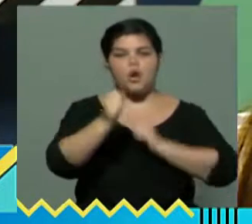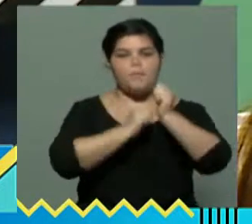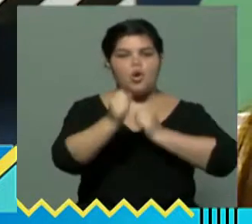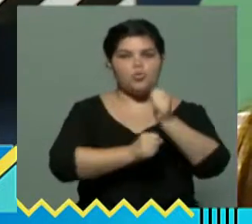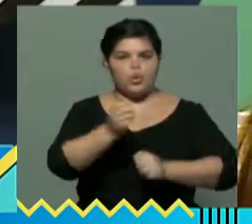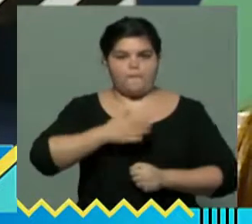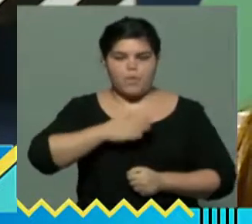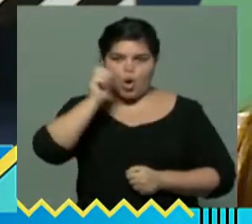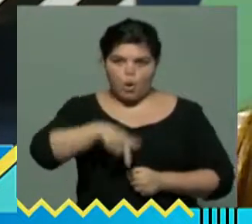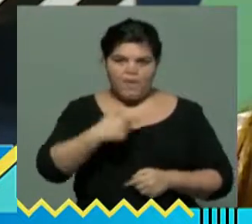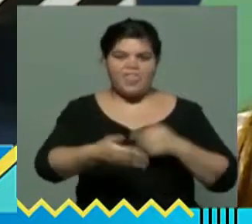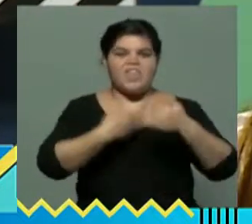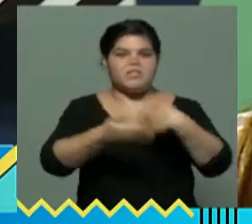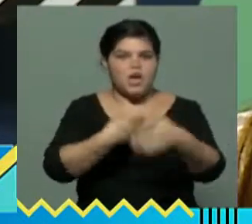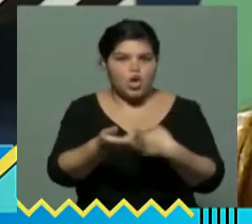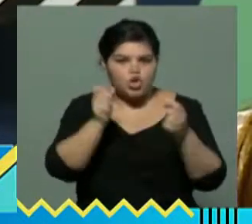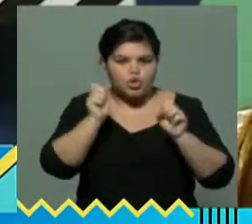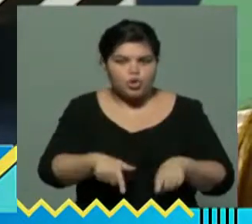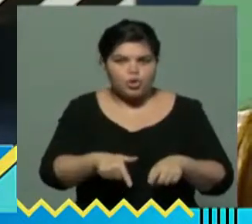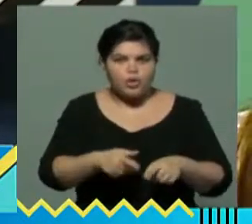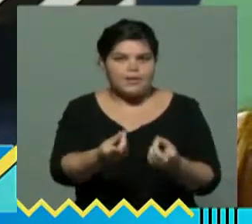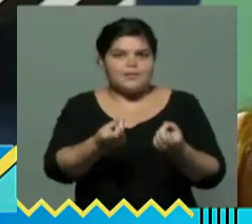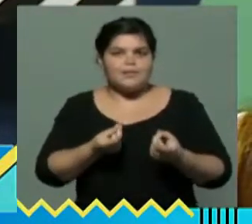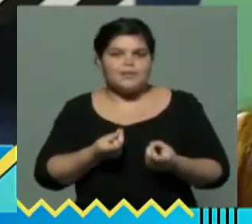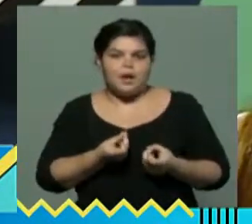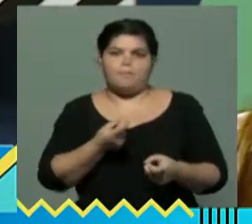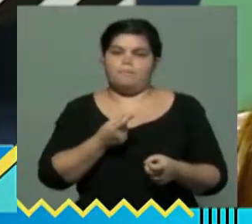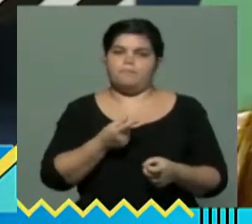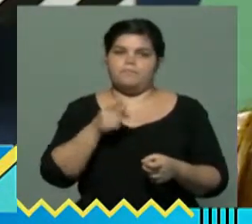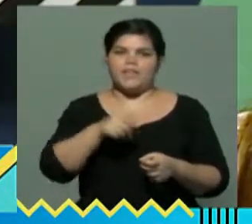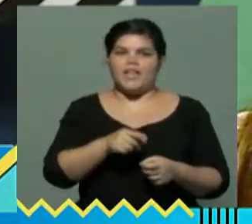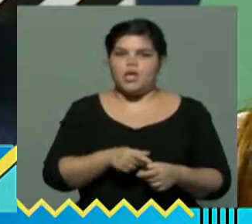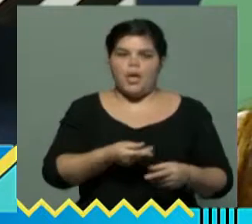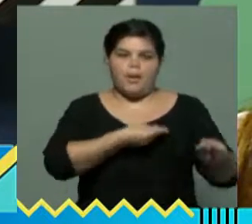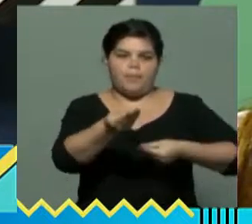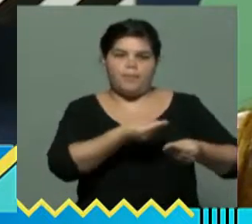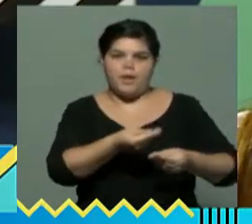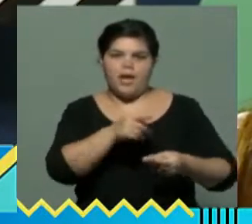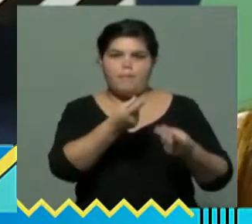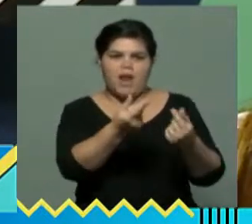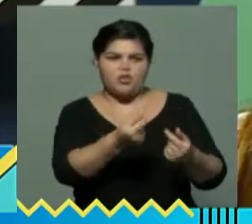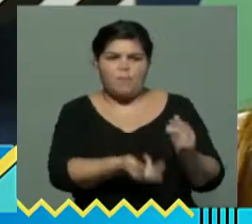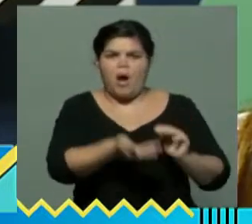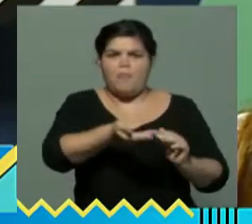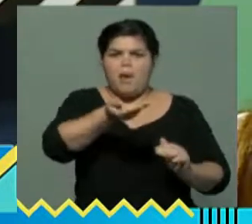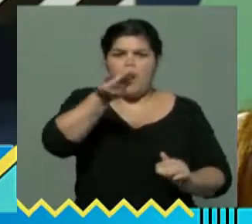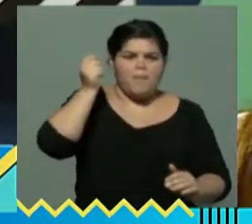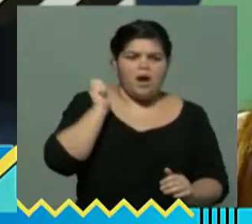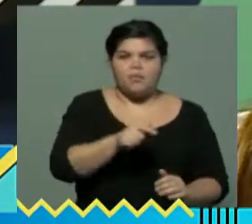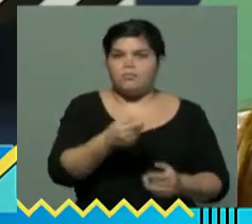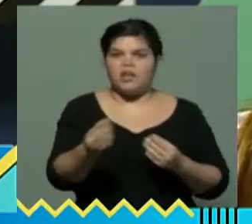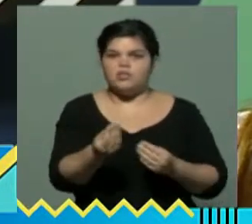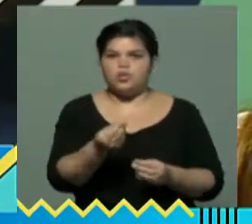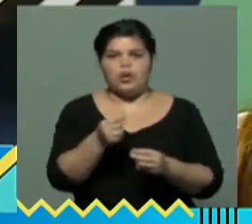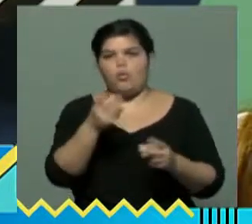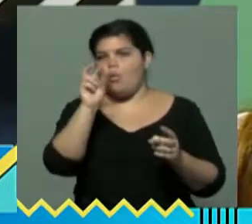interna, al desarrollo, no puede al mismo tiempo ahogar en tarifa a una pequeña empresa, porque ahí sí nos quedamos simplemente en el poder